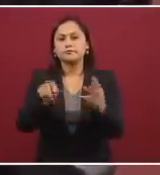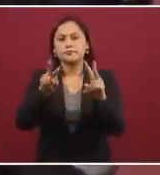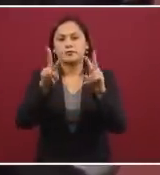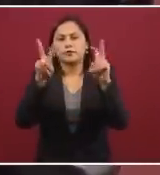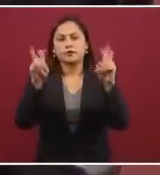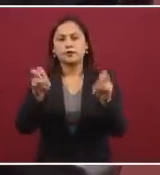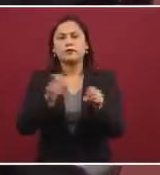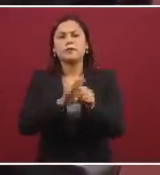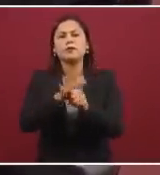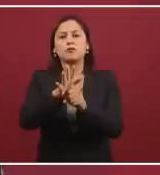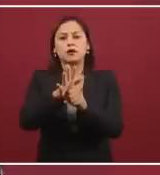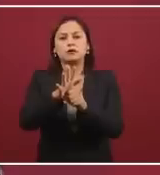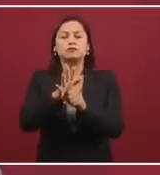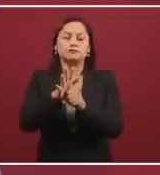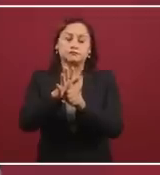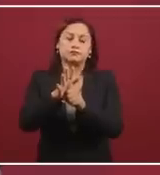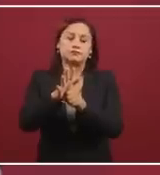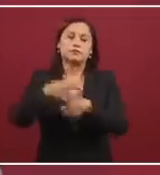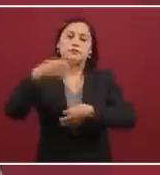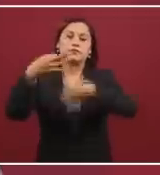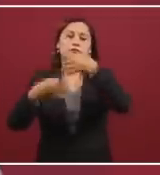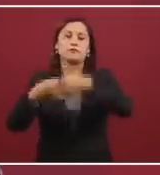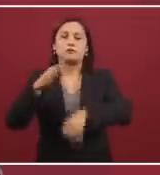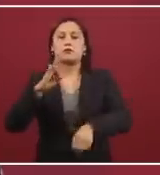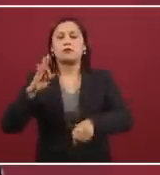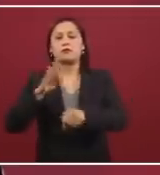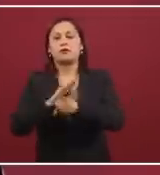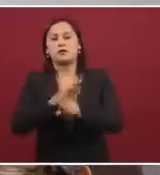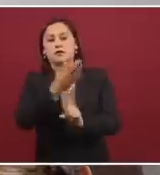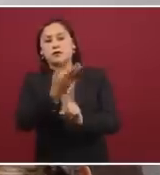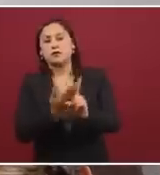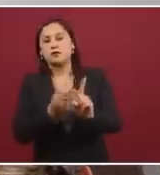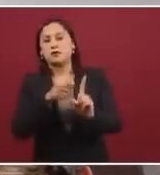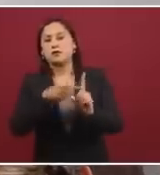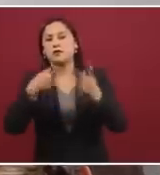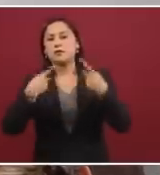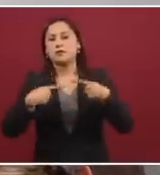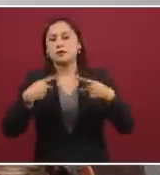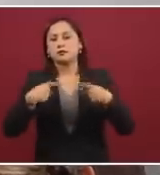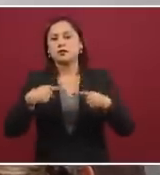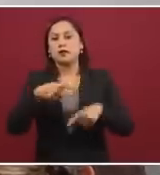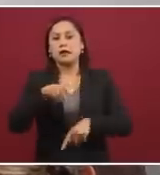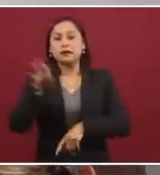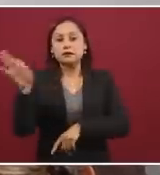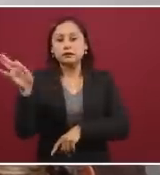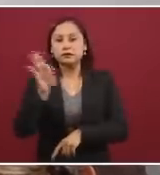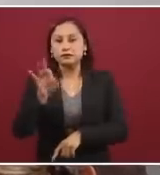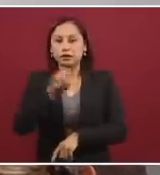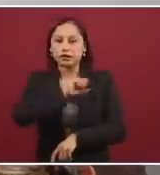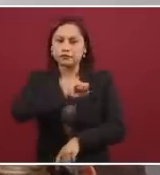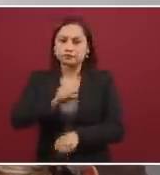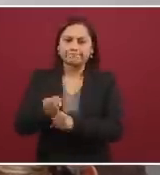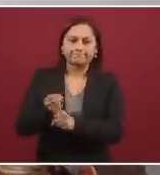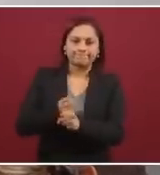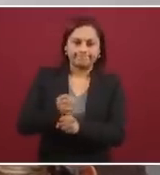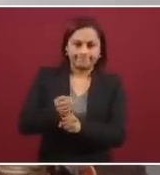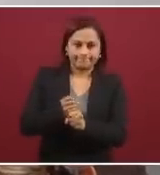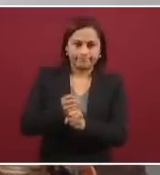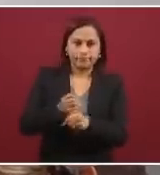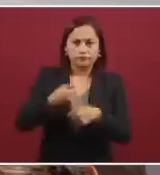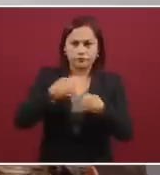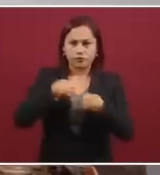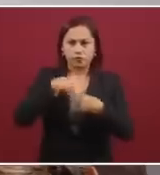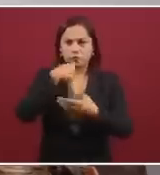el amparo a un presunto torturador sobre este tema pero también en esa